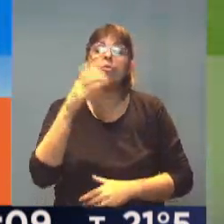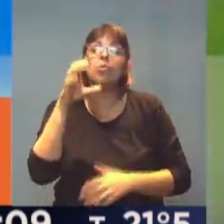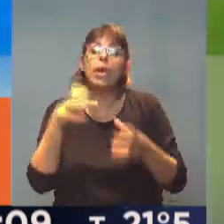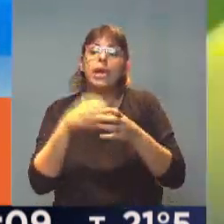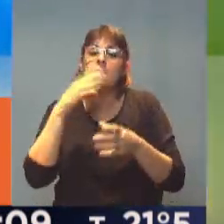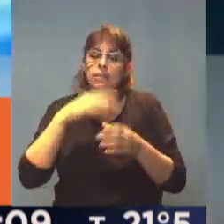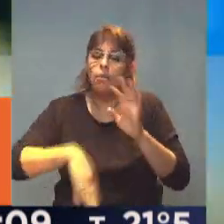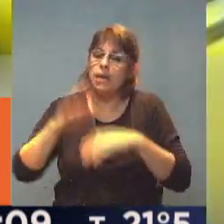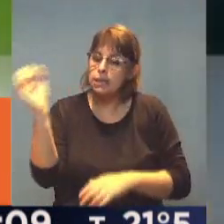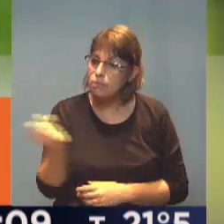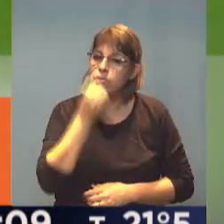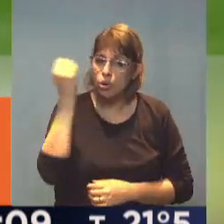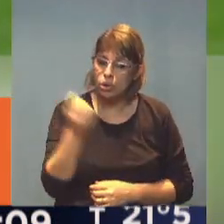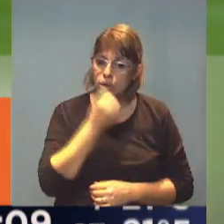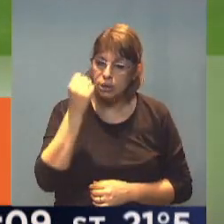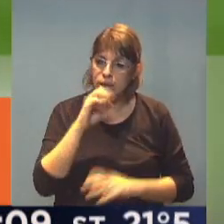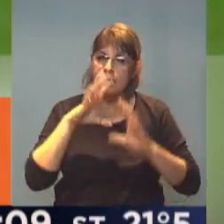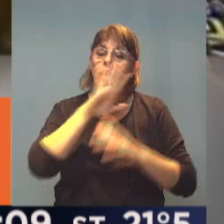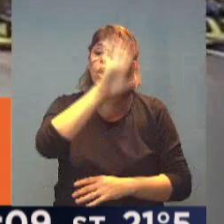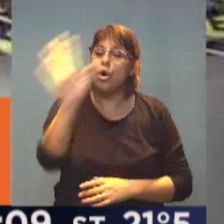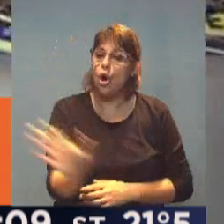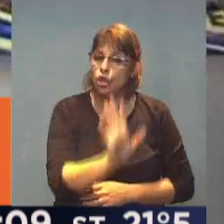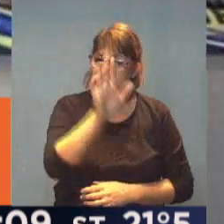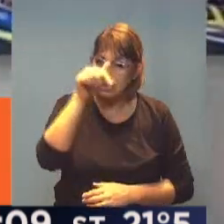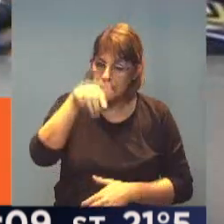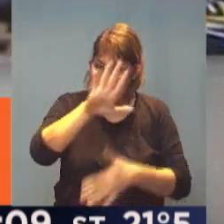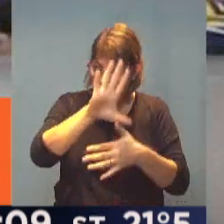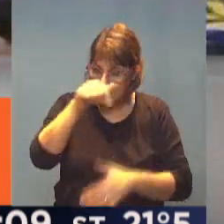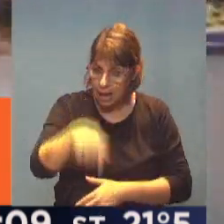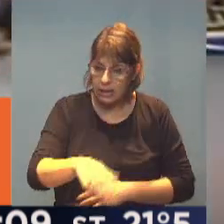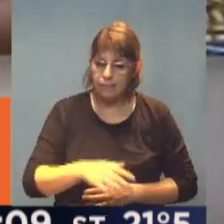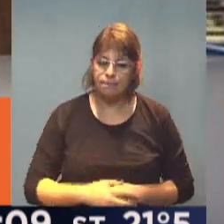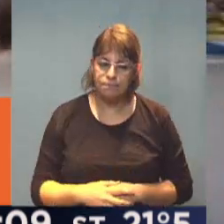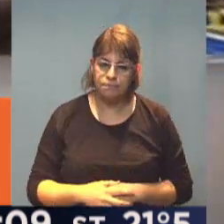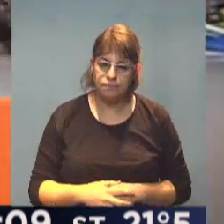equipos más importantes del continente, con